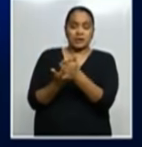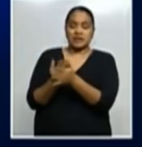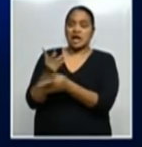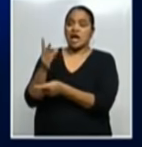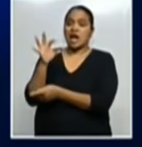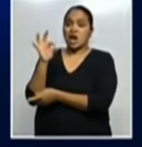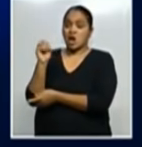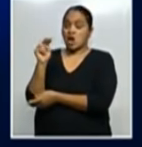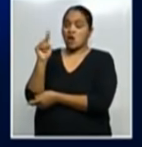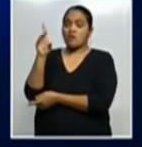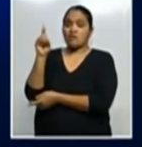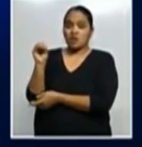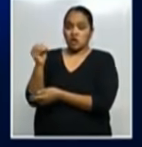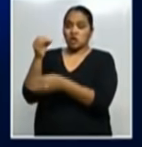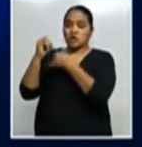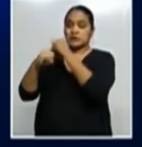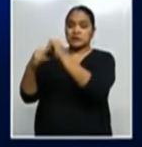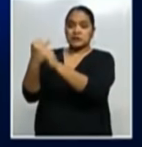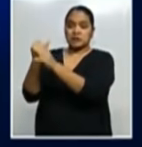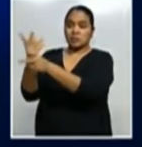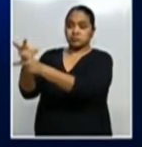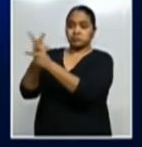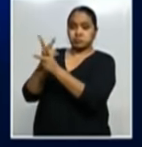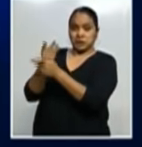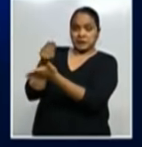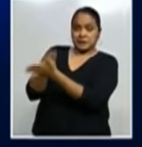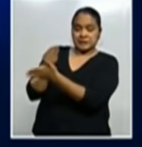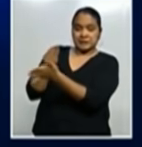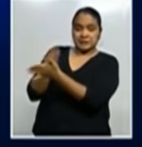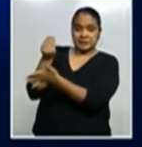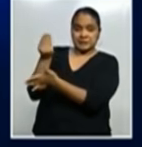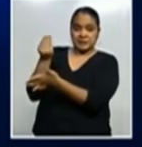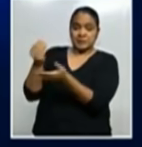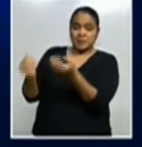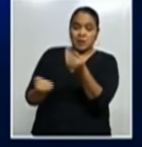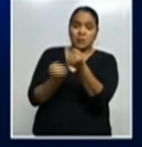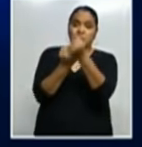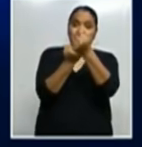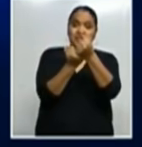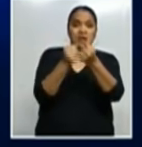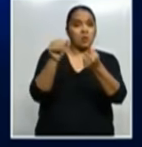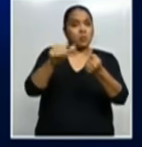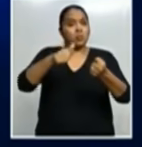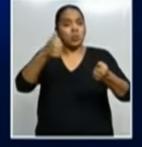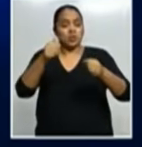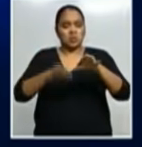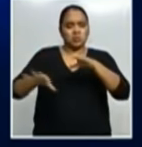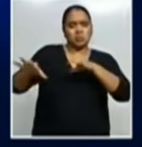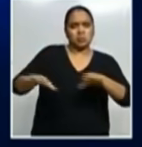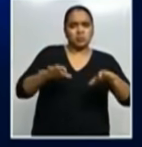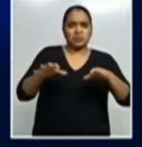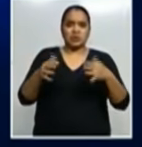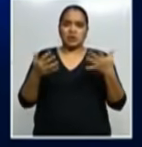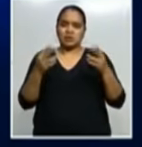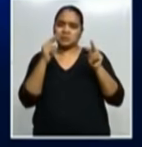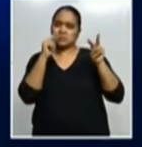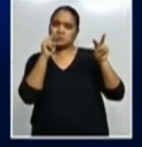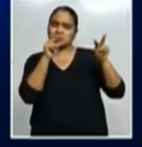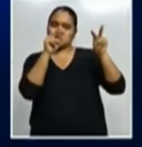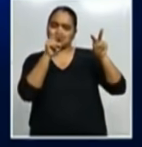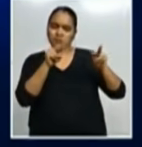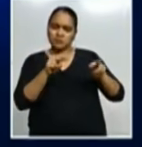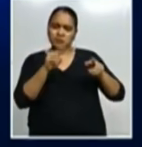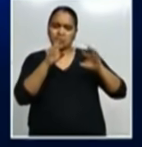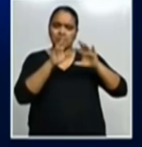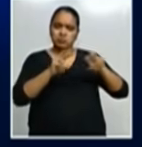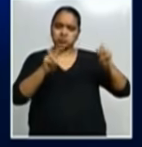Monetario como la Asociación Latinoamericana de Instituciones de Desarrollo y otros actores han estado muy